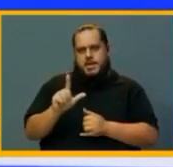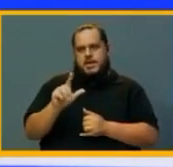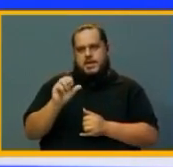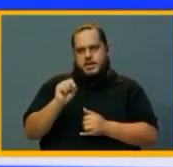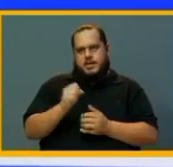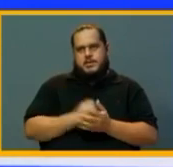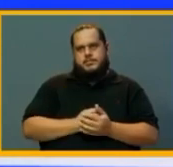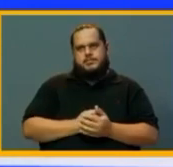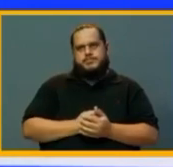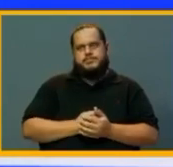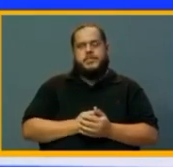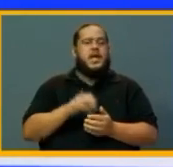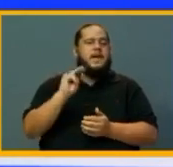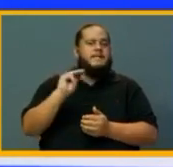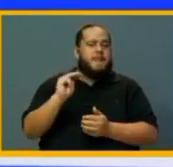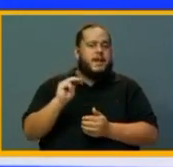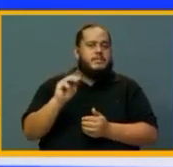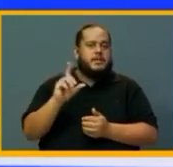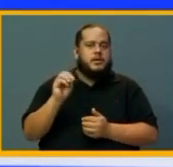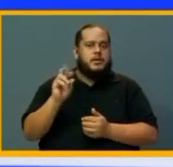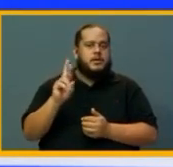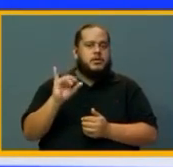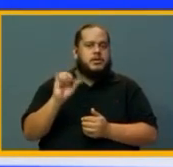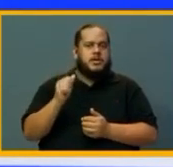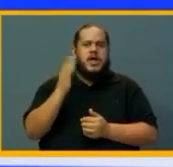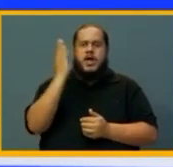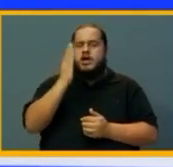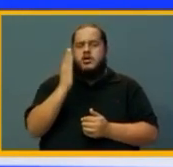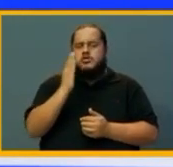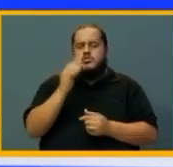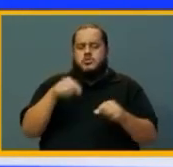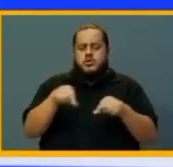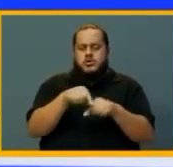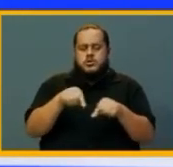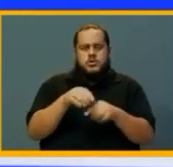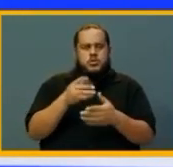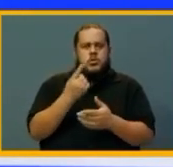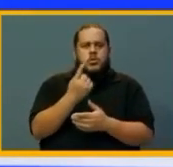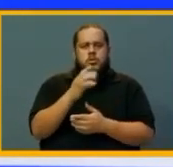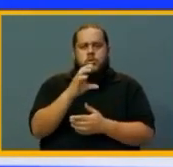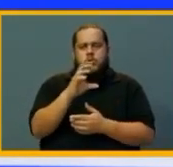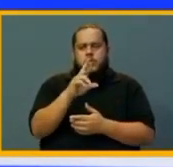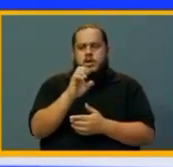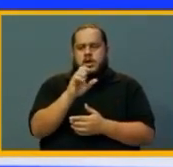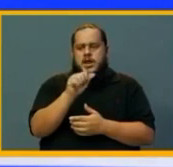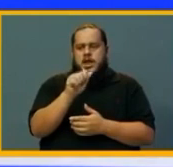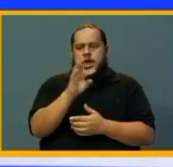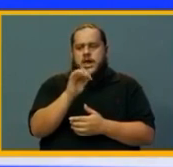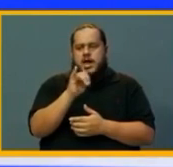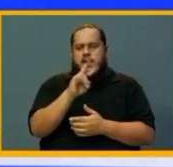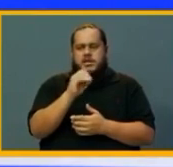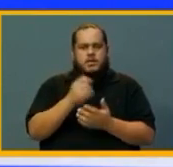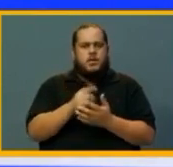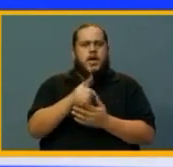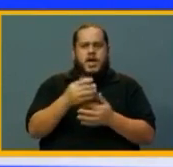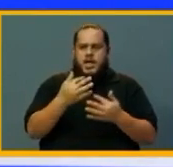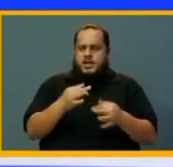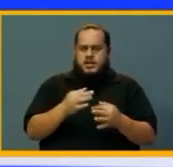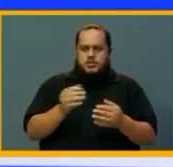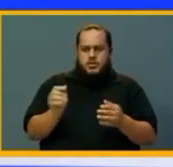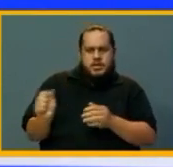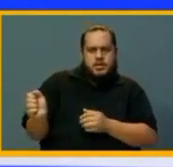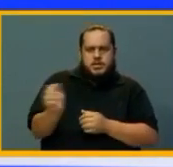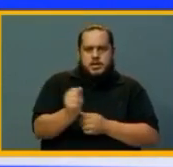MLS, Marvin Loría nunca lo acomodan como un creativo. Él intentó acomodarlo como un creativo. Incluso al mismo Randall Leal lo